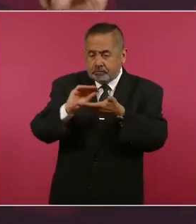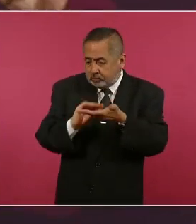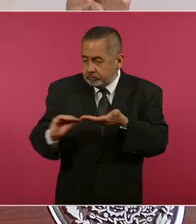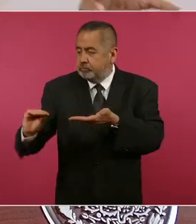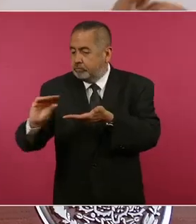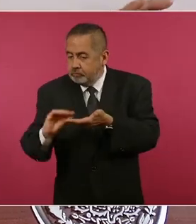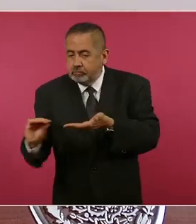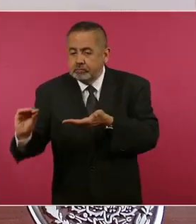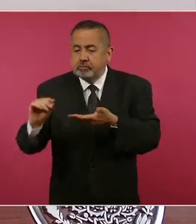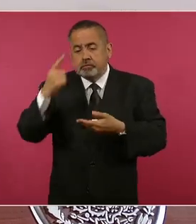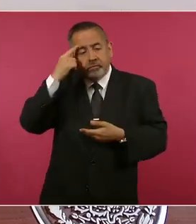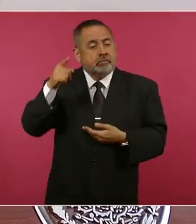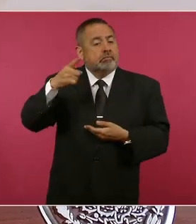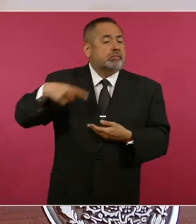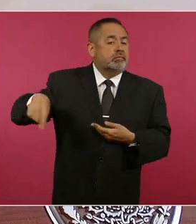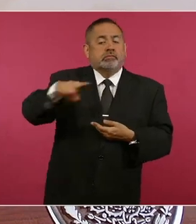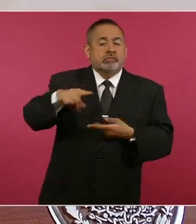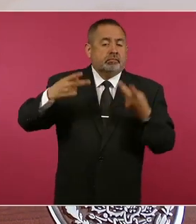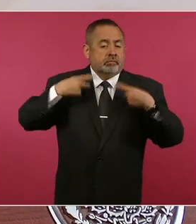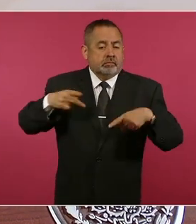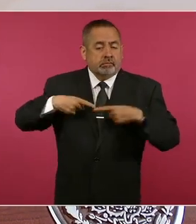que el trabajador